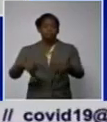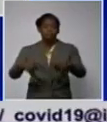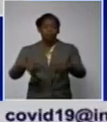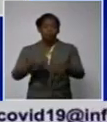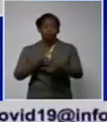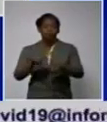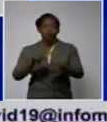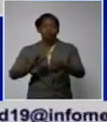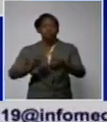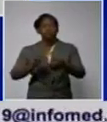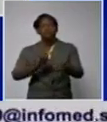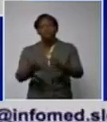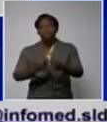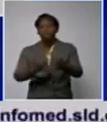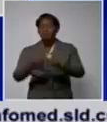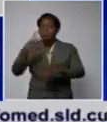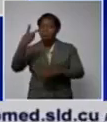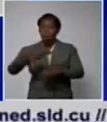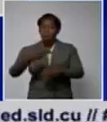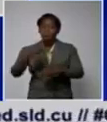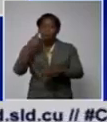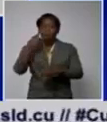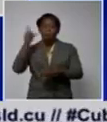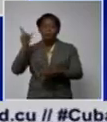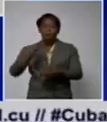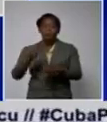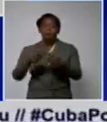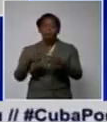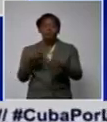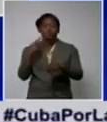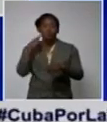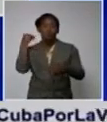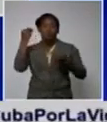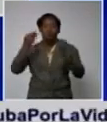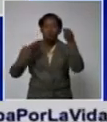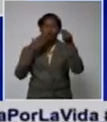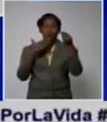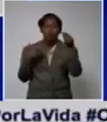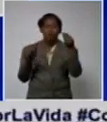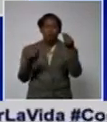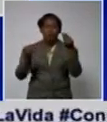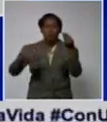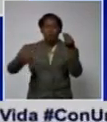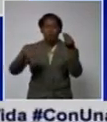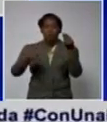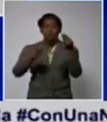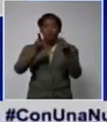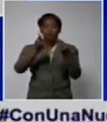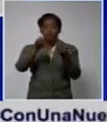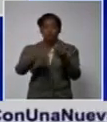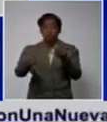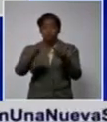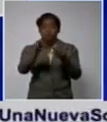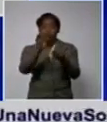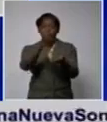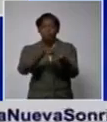estabilidad en la reducción que te permita decir que ya el territorio lo tiene controlado. Pero de todas formas,